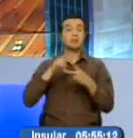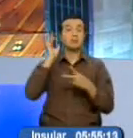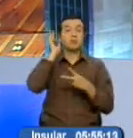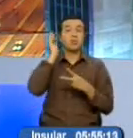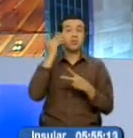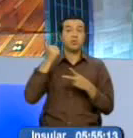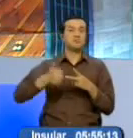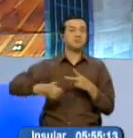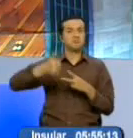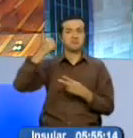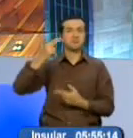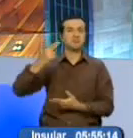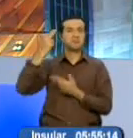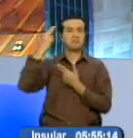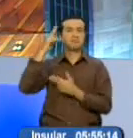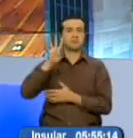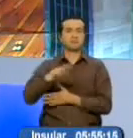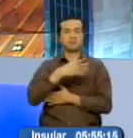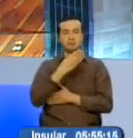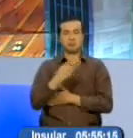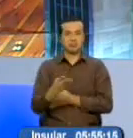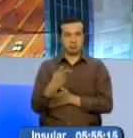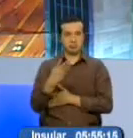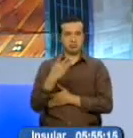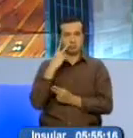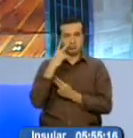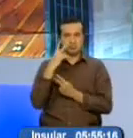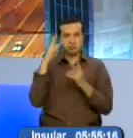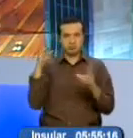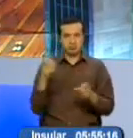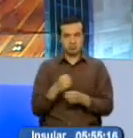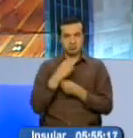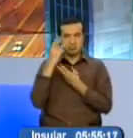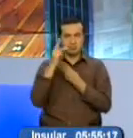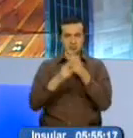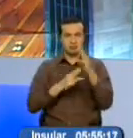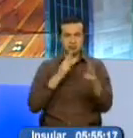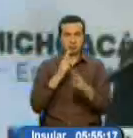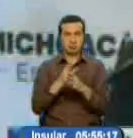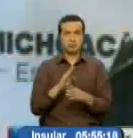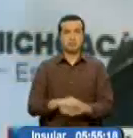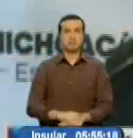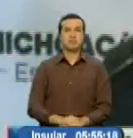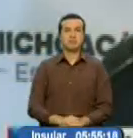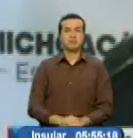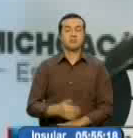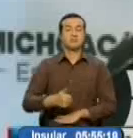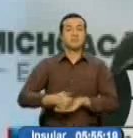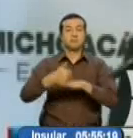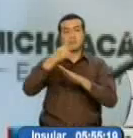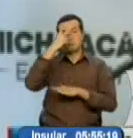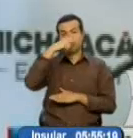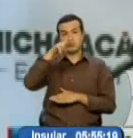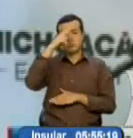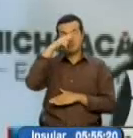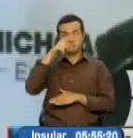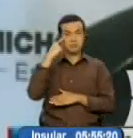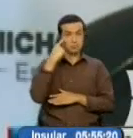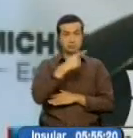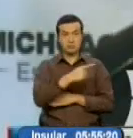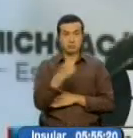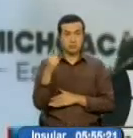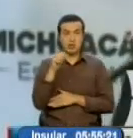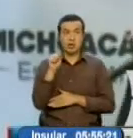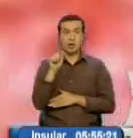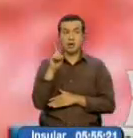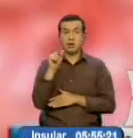encabeza la Guardia Real en Londres. Aquí nuestro resumen de noticias del mundo. Las autoridades de México confirmaron la muerte de Salvador Adame